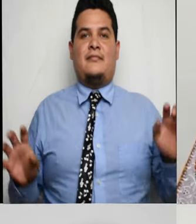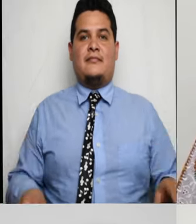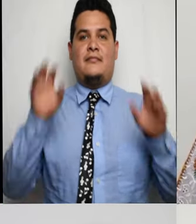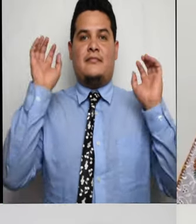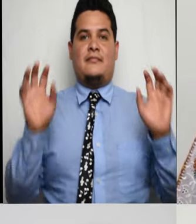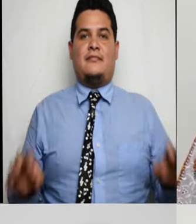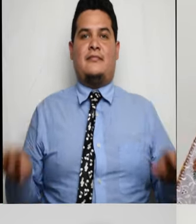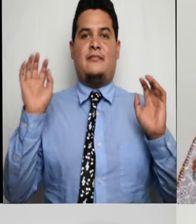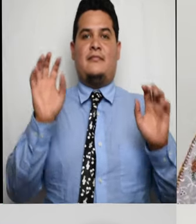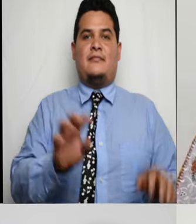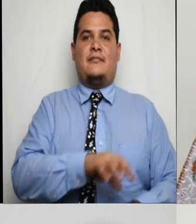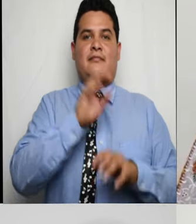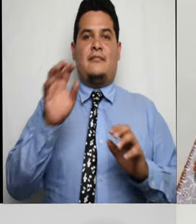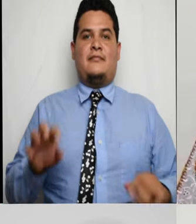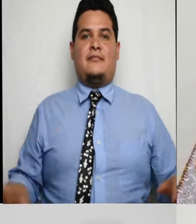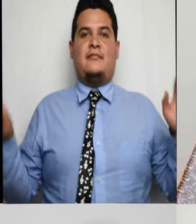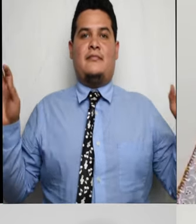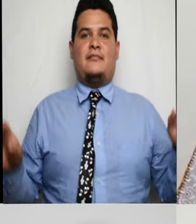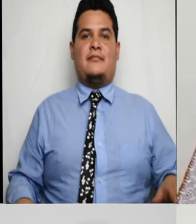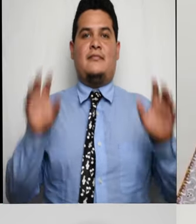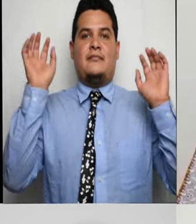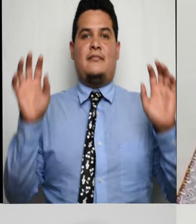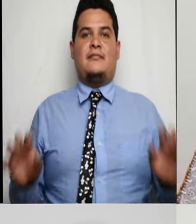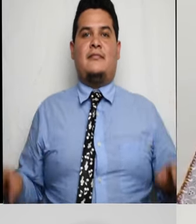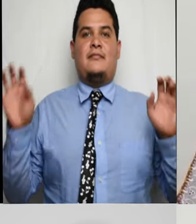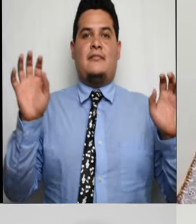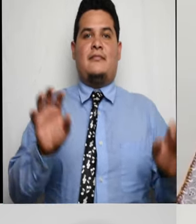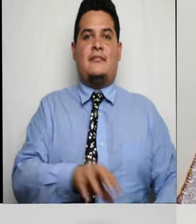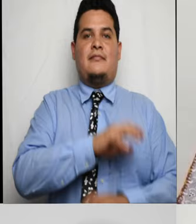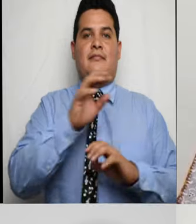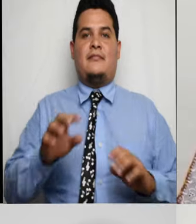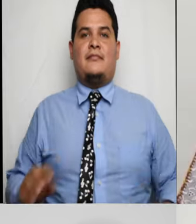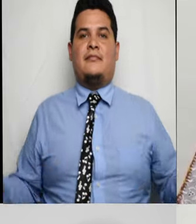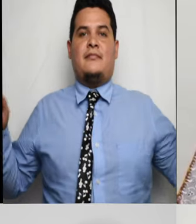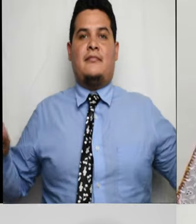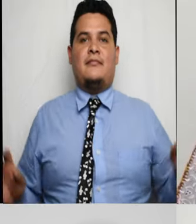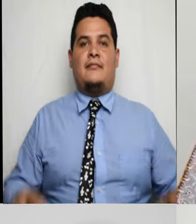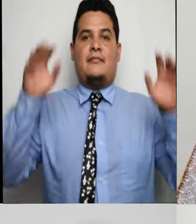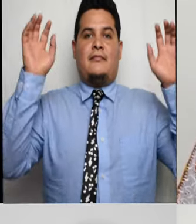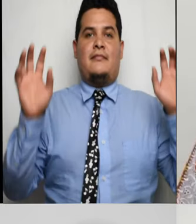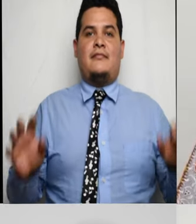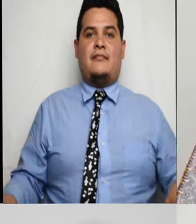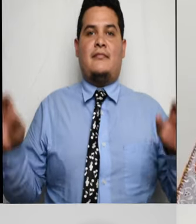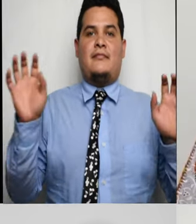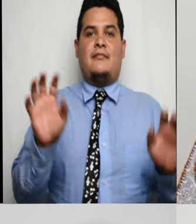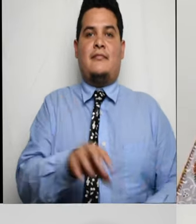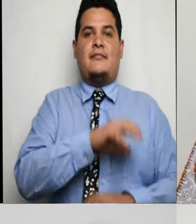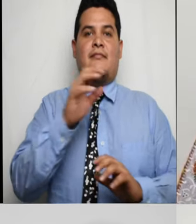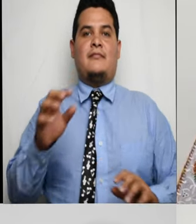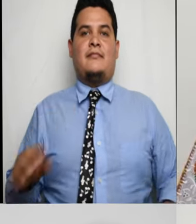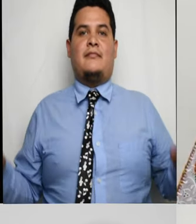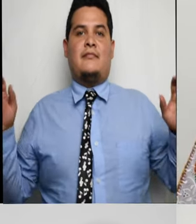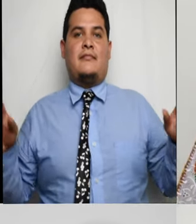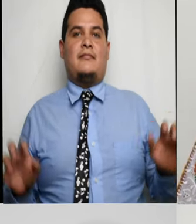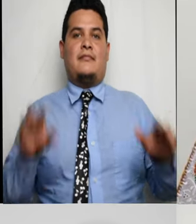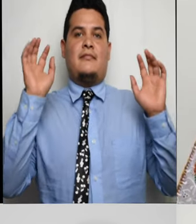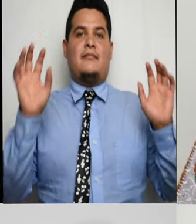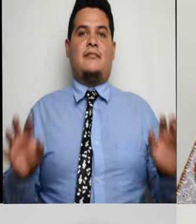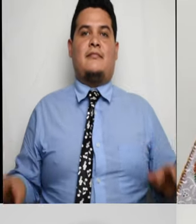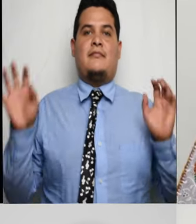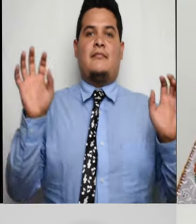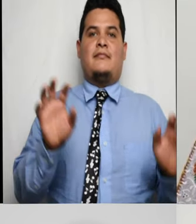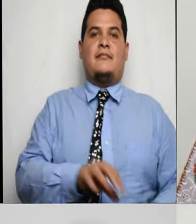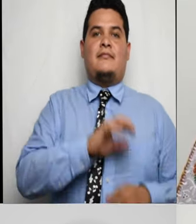bandera, a vencer o a morir llamará. Libre al viento tu